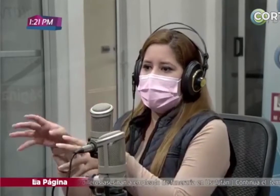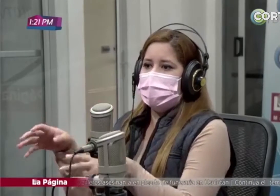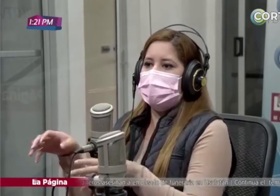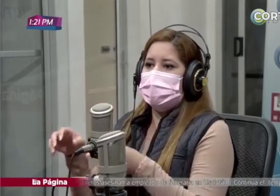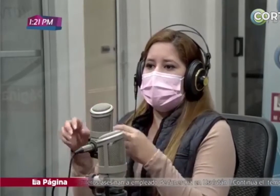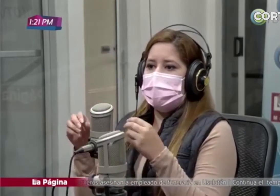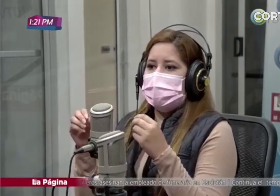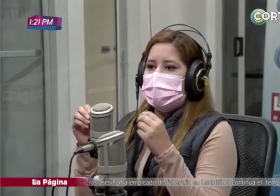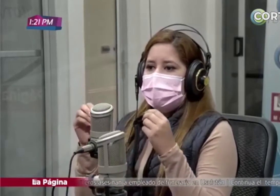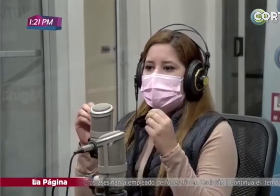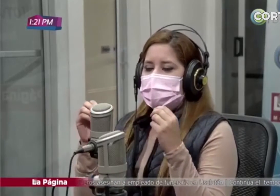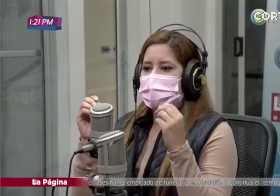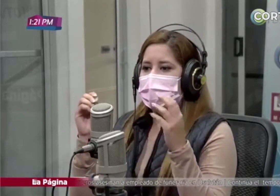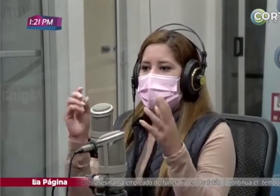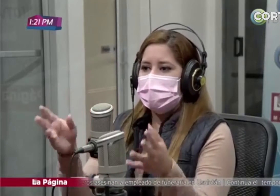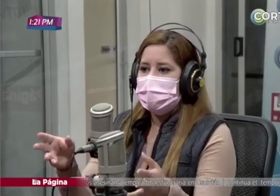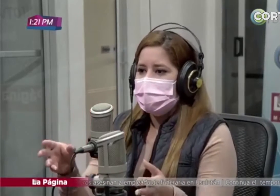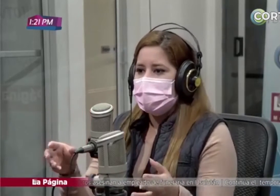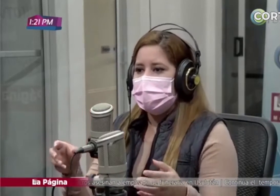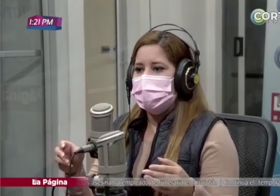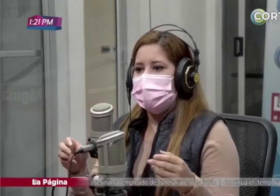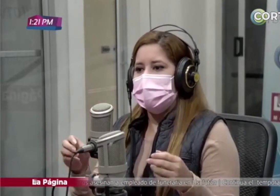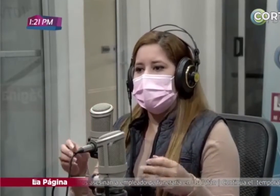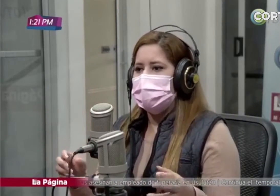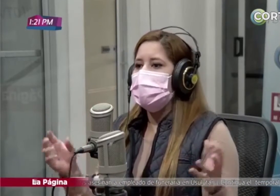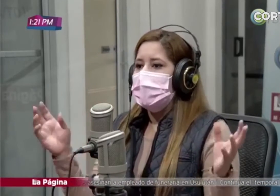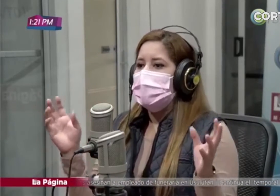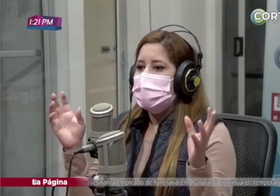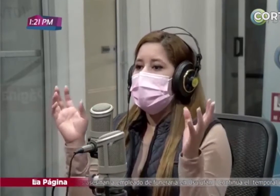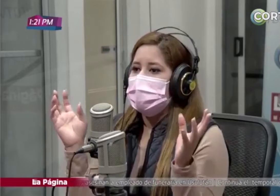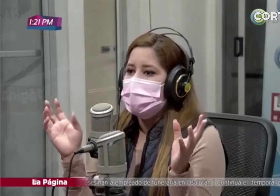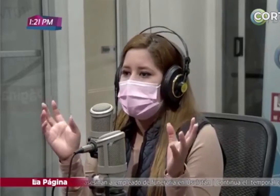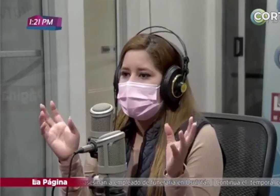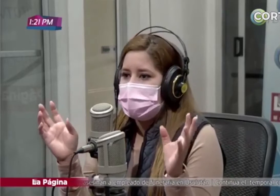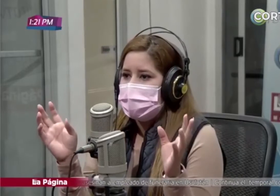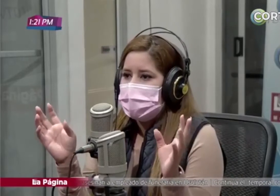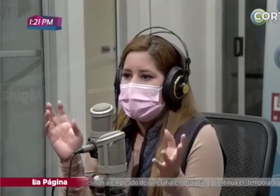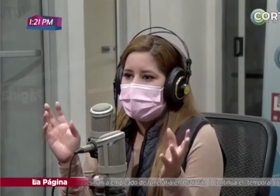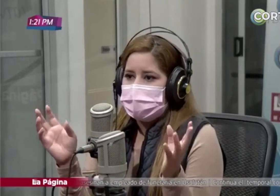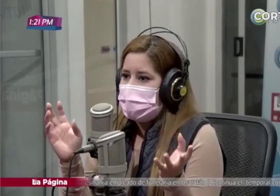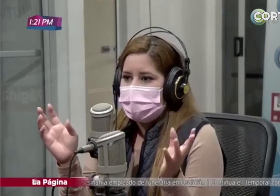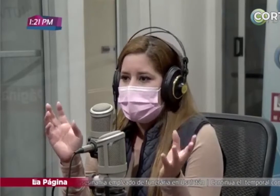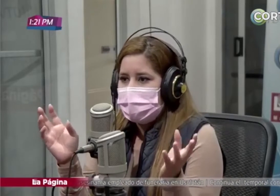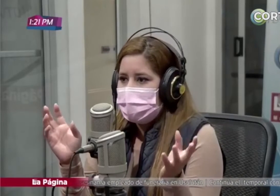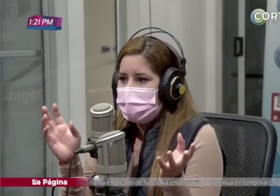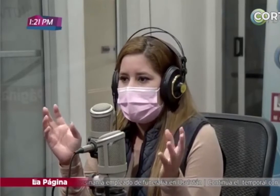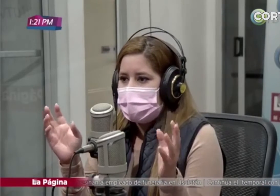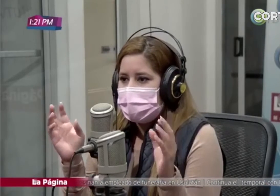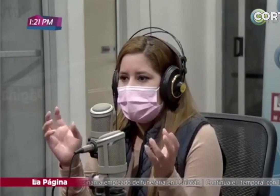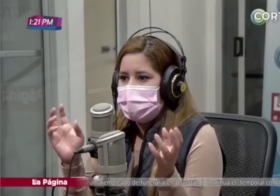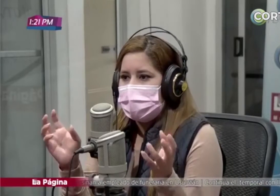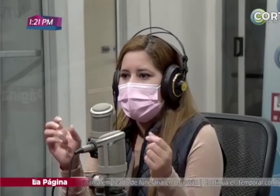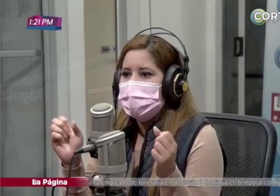el 30% a los diputados, el otro 30% no se decide, podemos decir que pues sí, que no hay